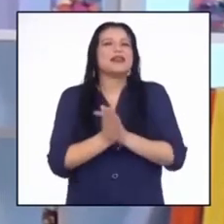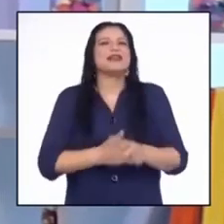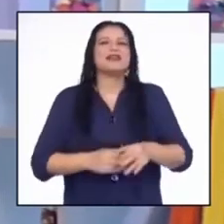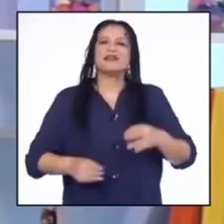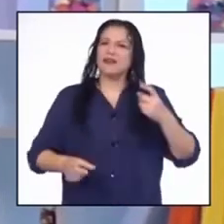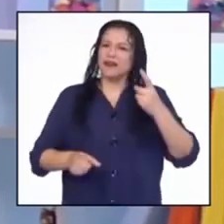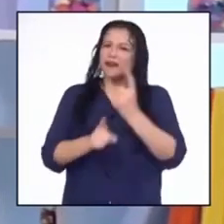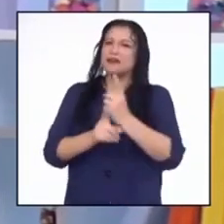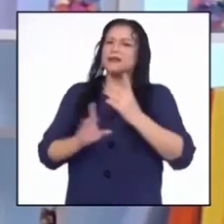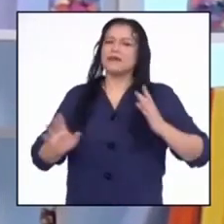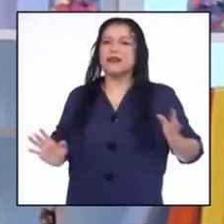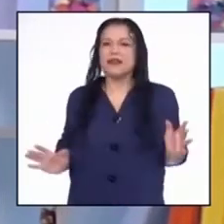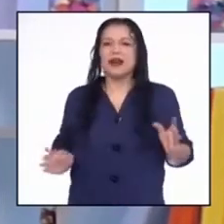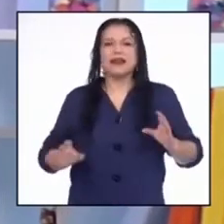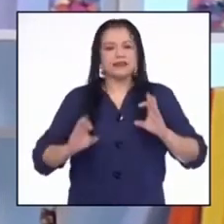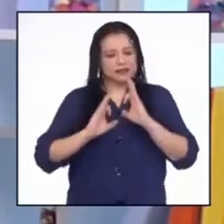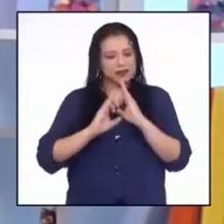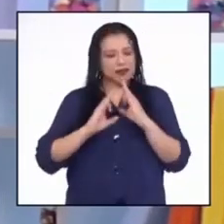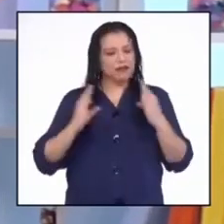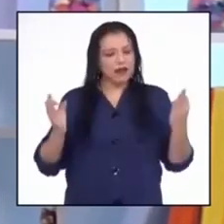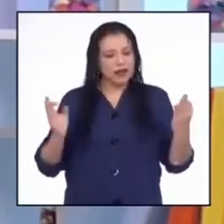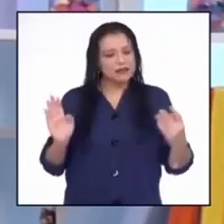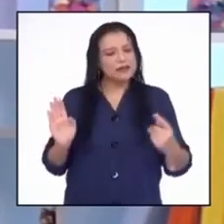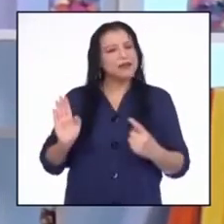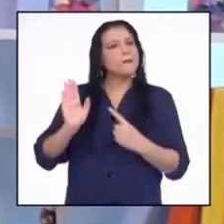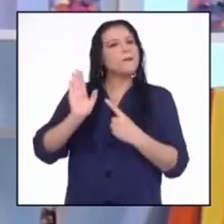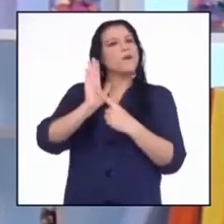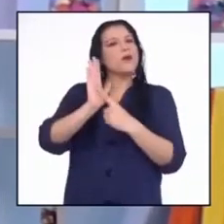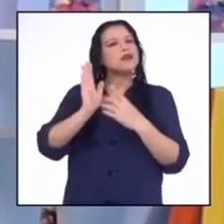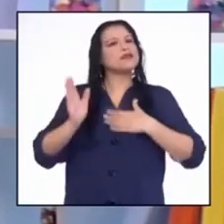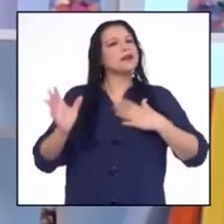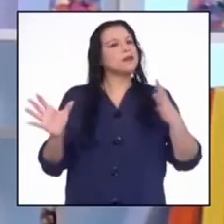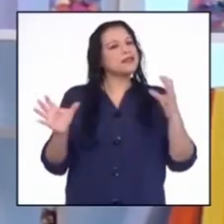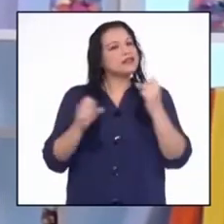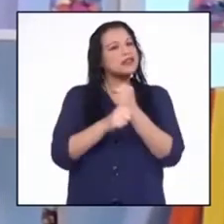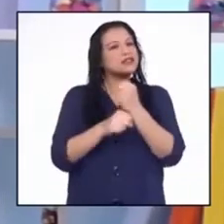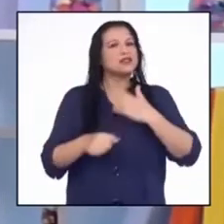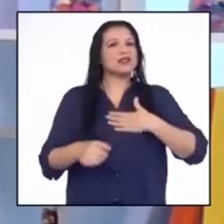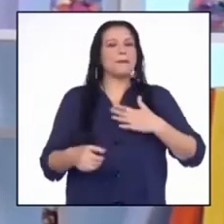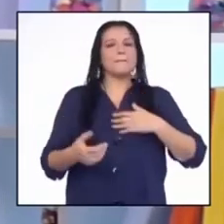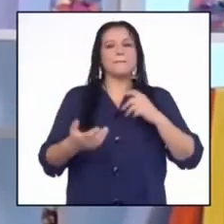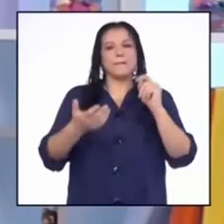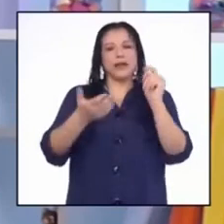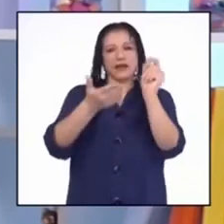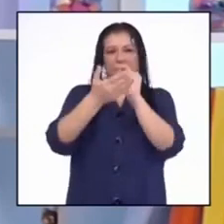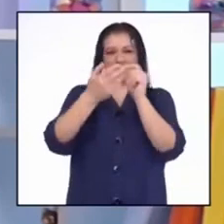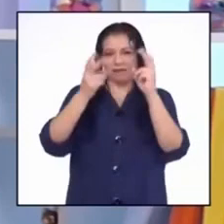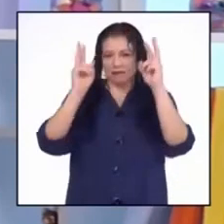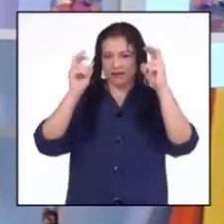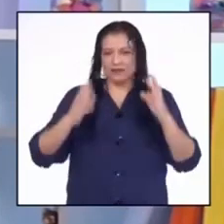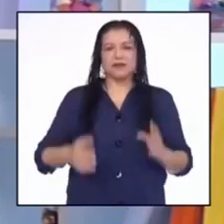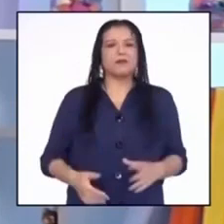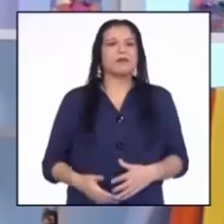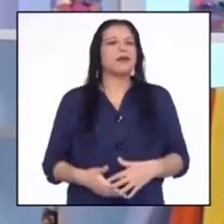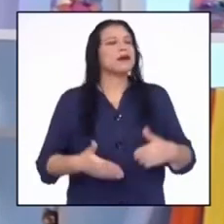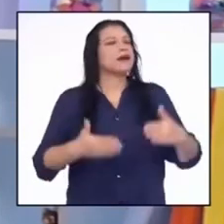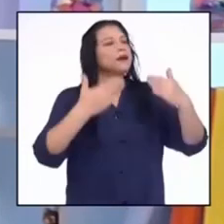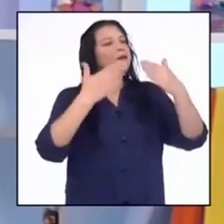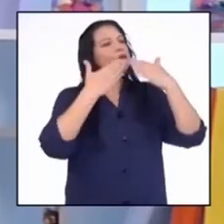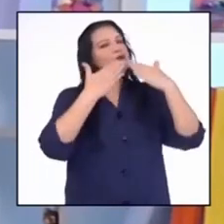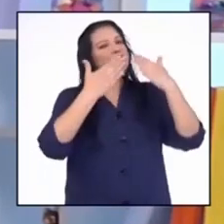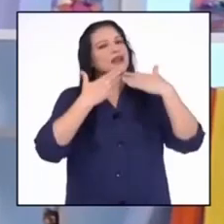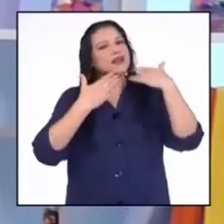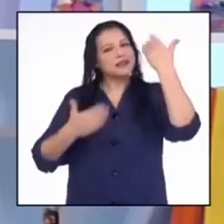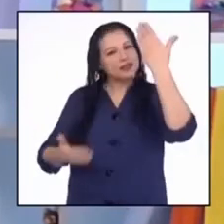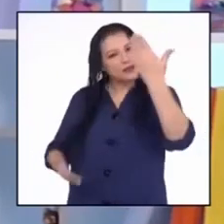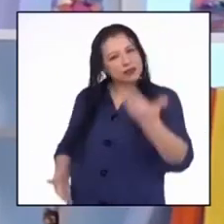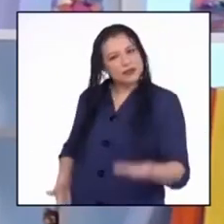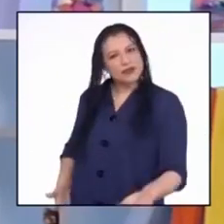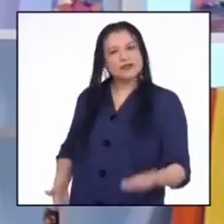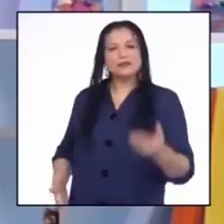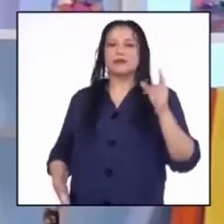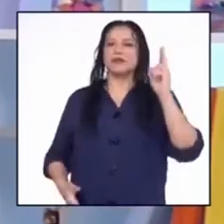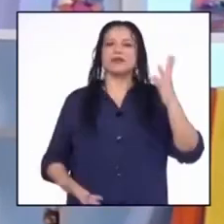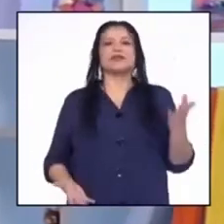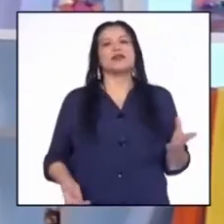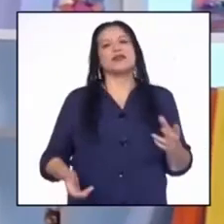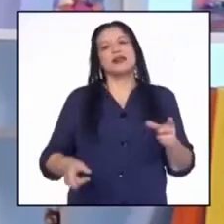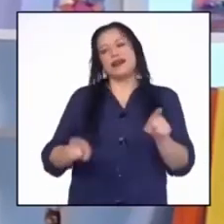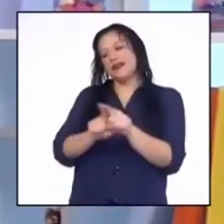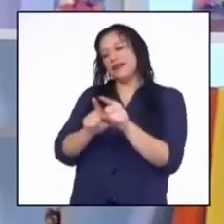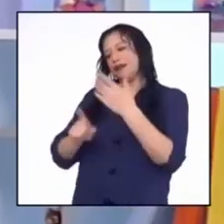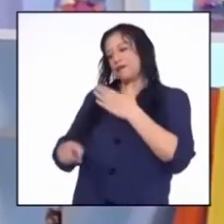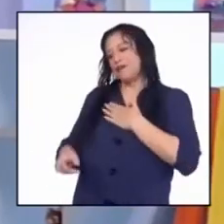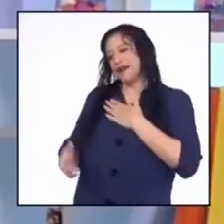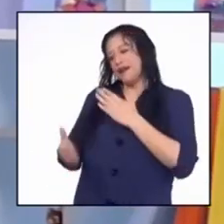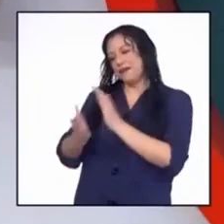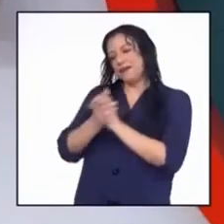Sí, es cierto. Esa frase expresa la esencia de mi texto, me encanta. Pero bueno, Muchas gracias a usted, profesora, y por